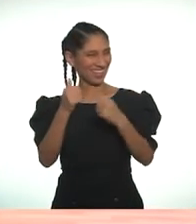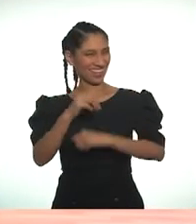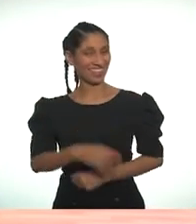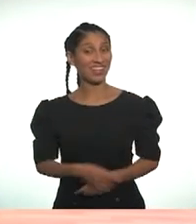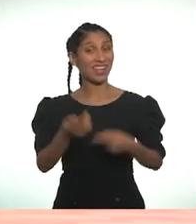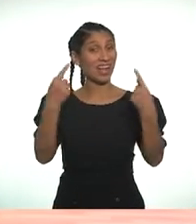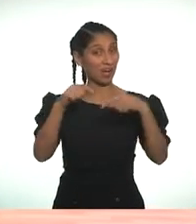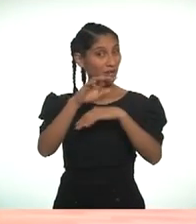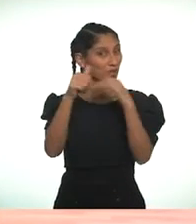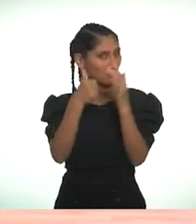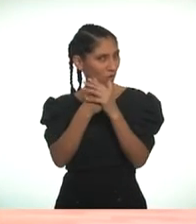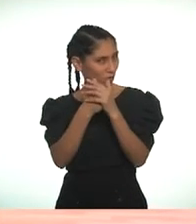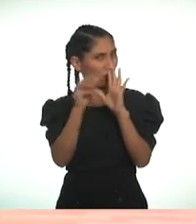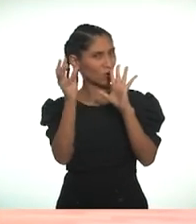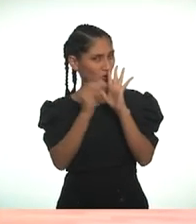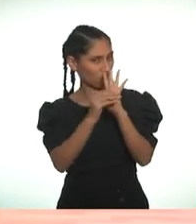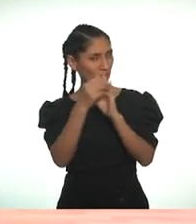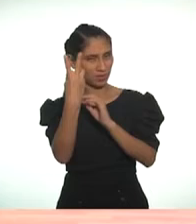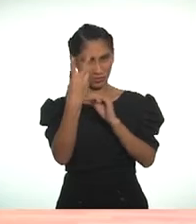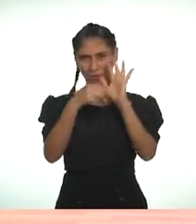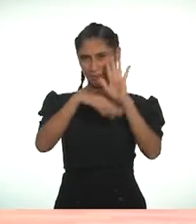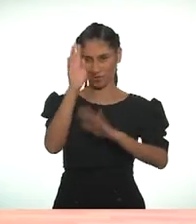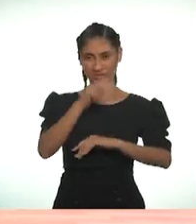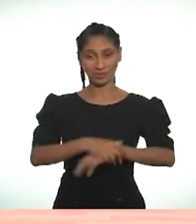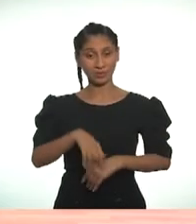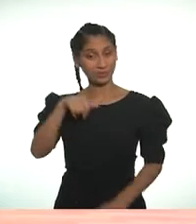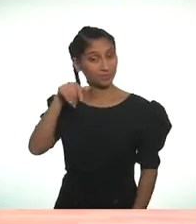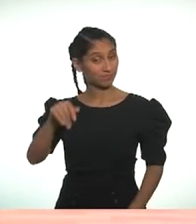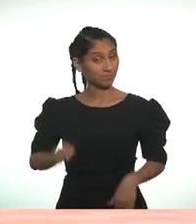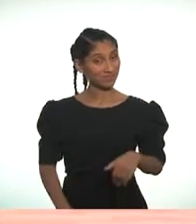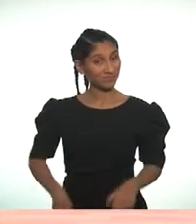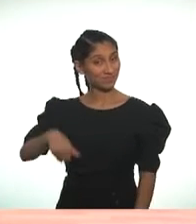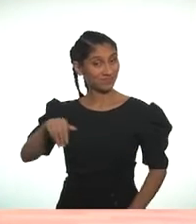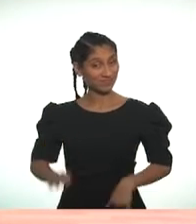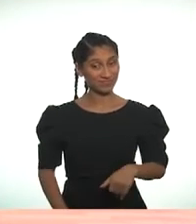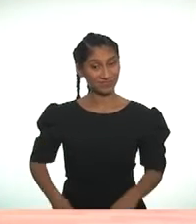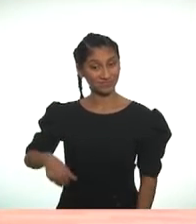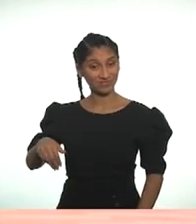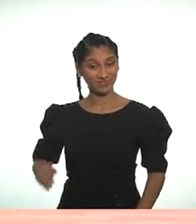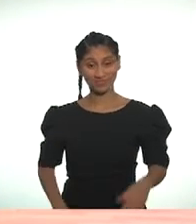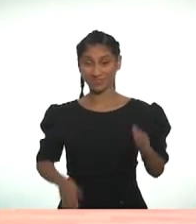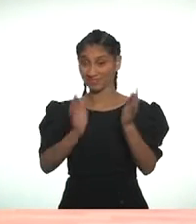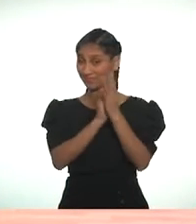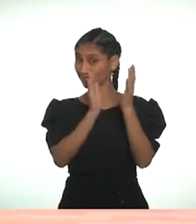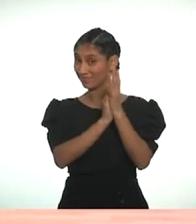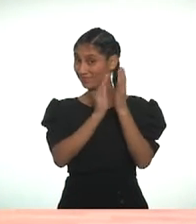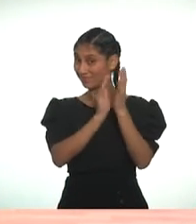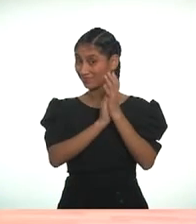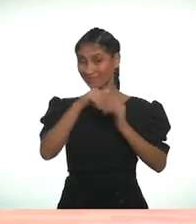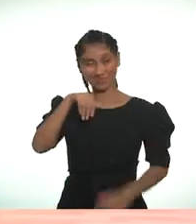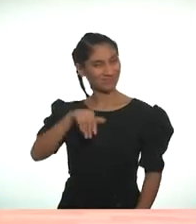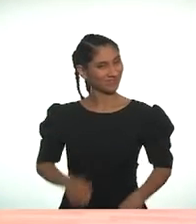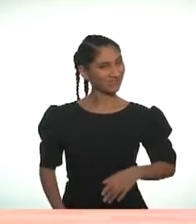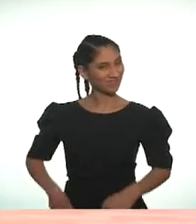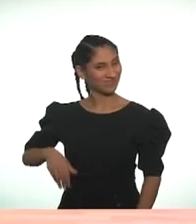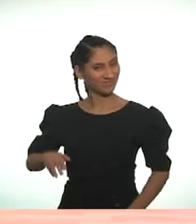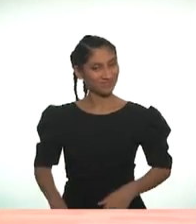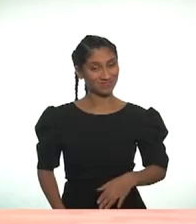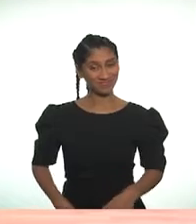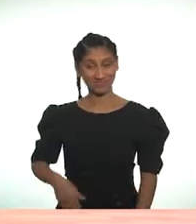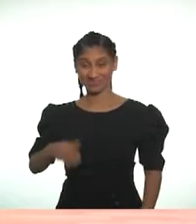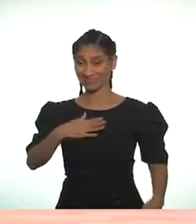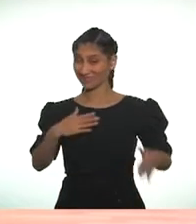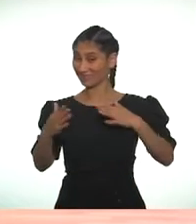Eso es. Ahora repítelo conmigo 2 veces más. Yo no como rocoto. Yo no